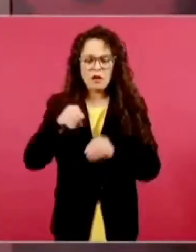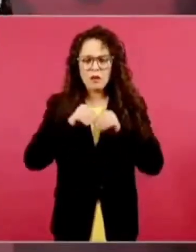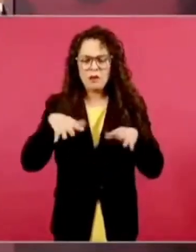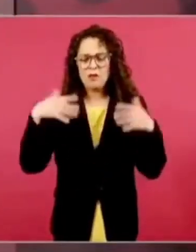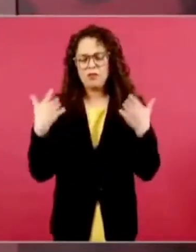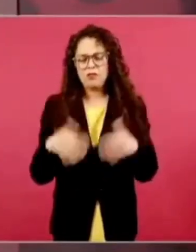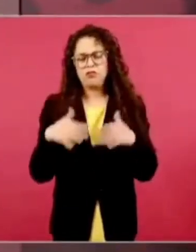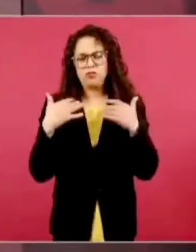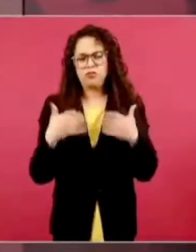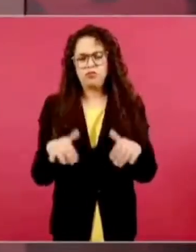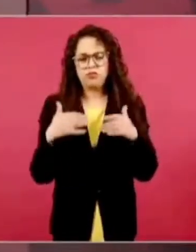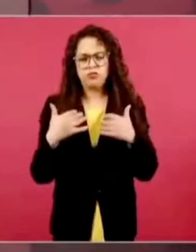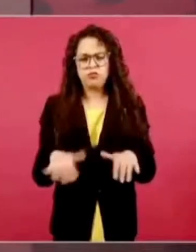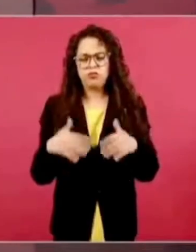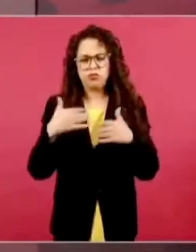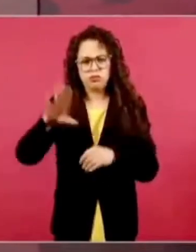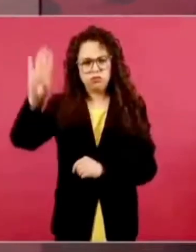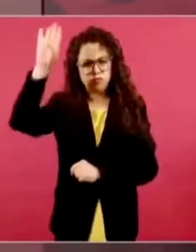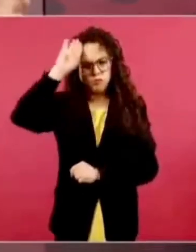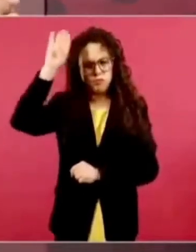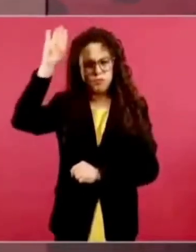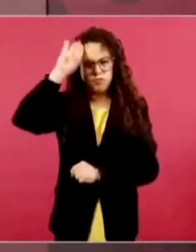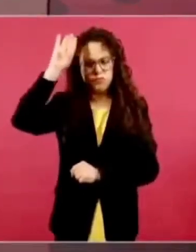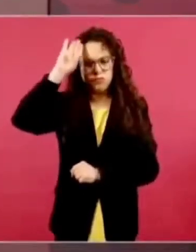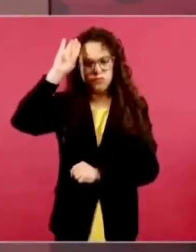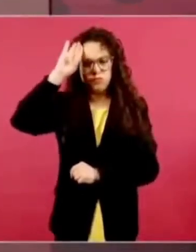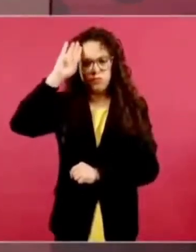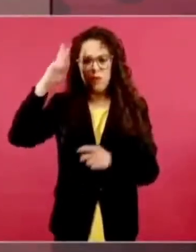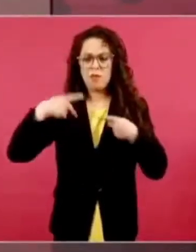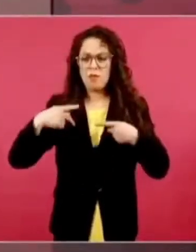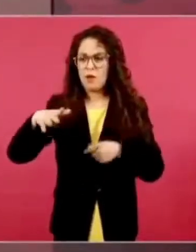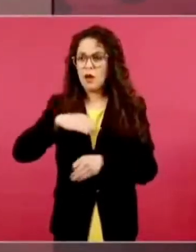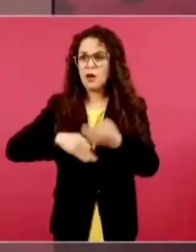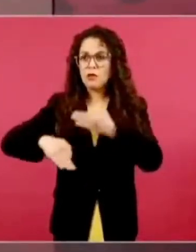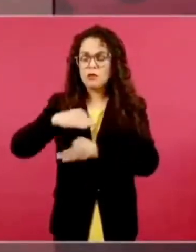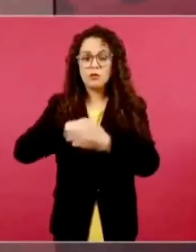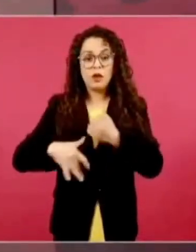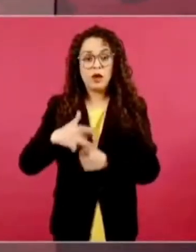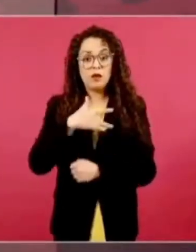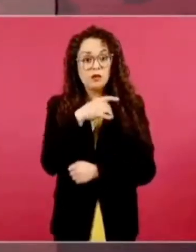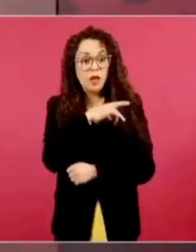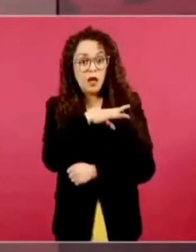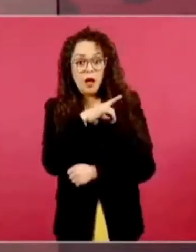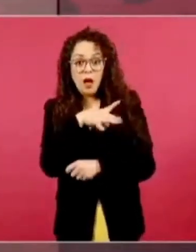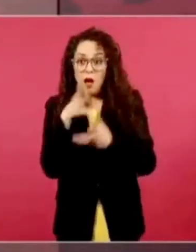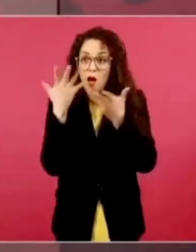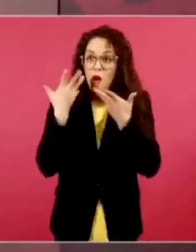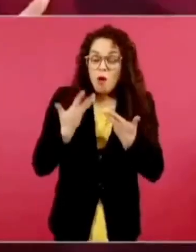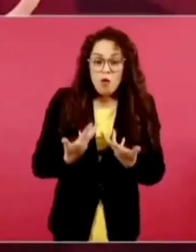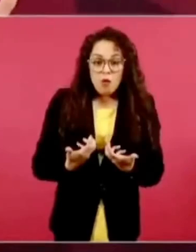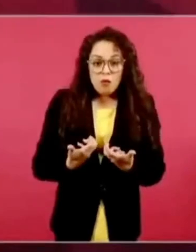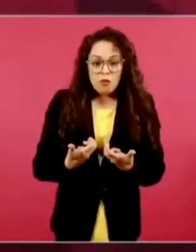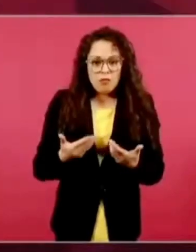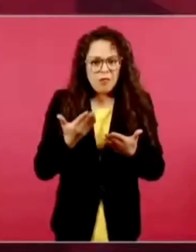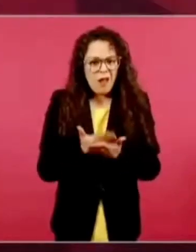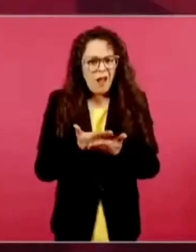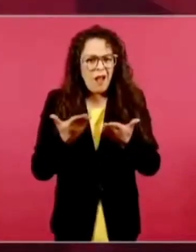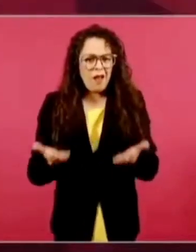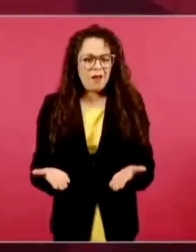¿no? Ponían a temblar a todo el mundo. Ya no,